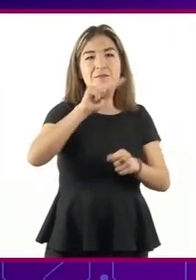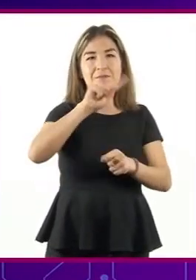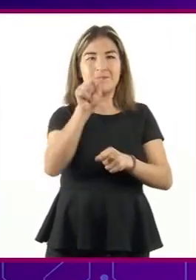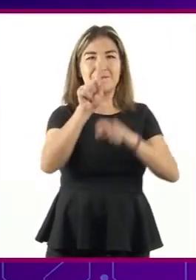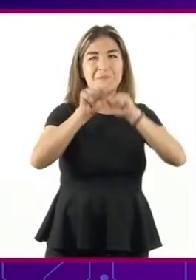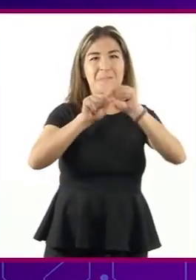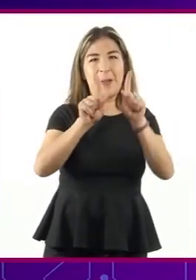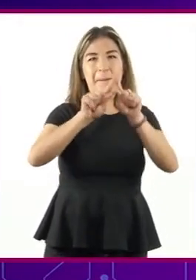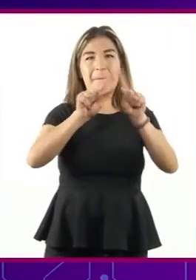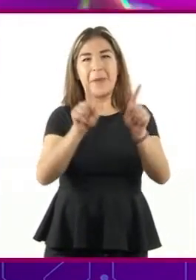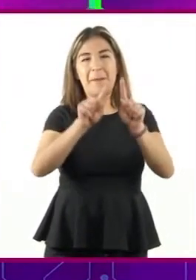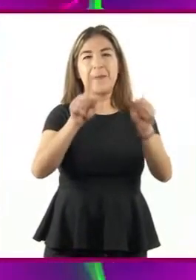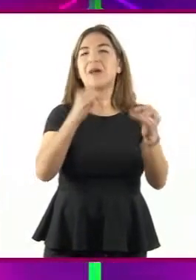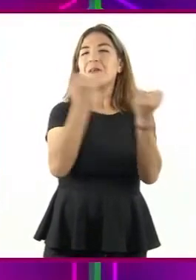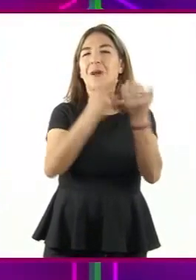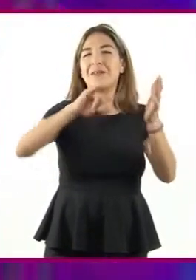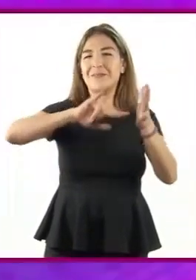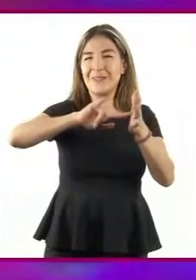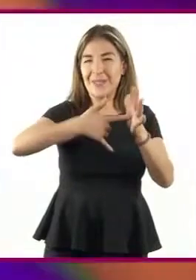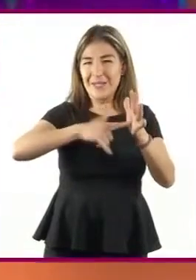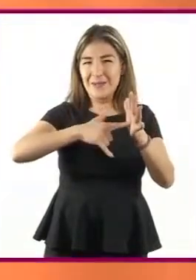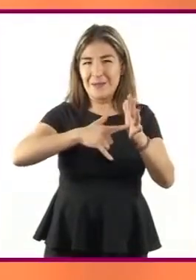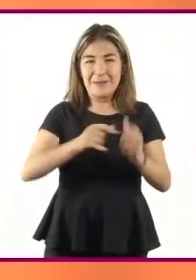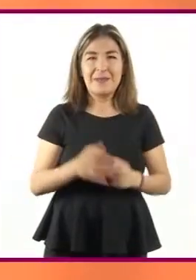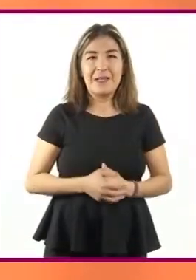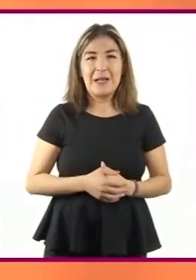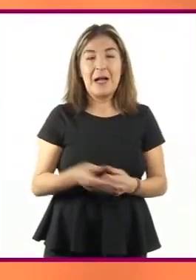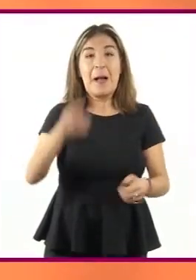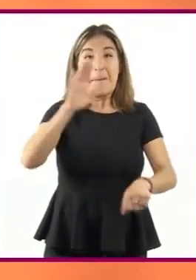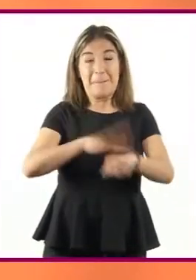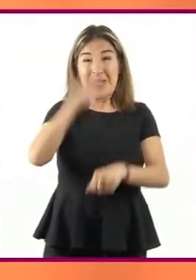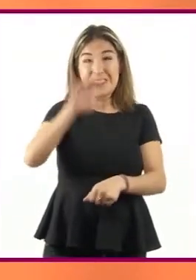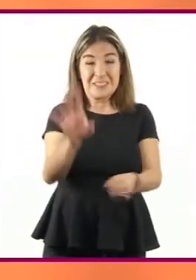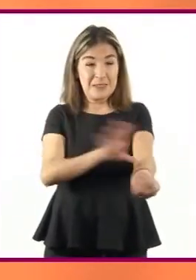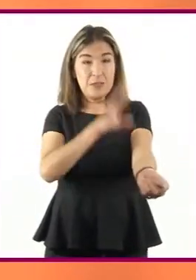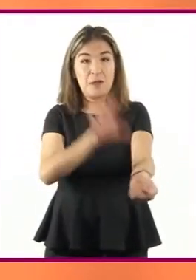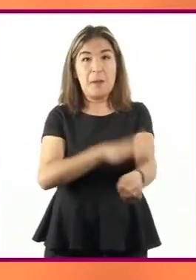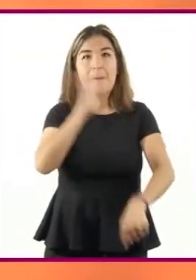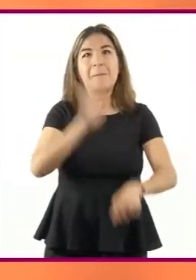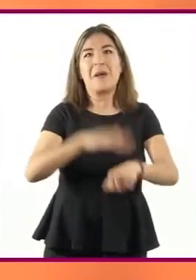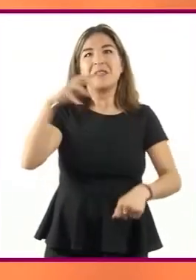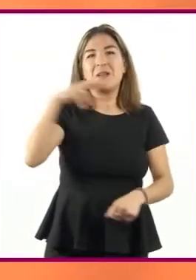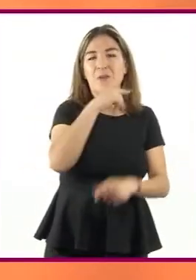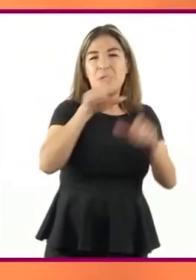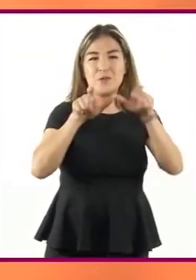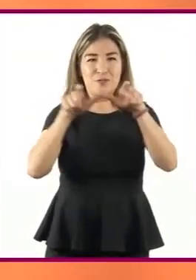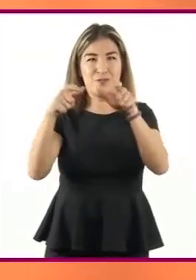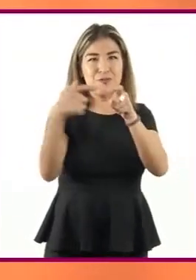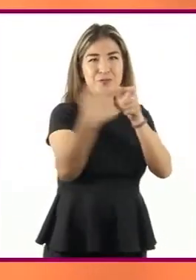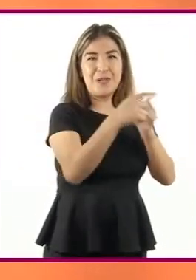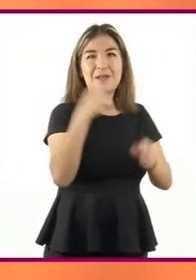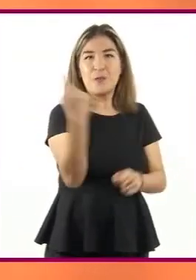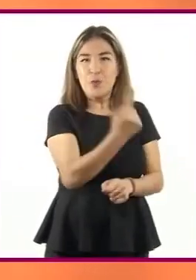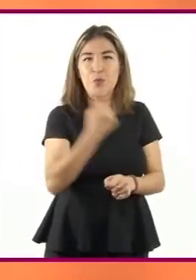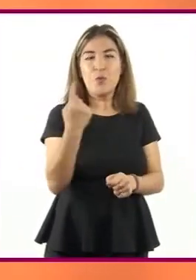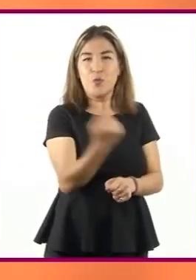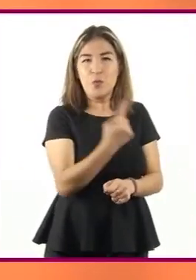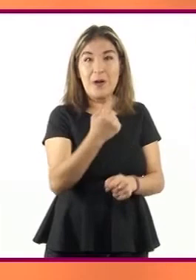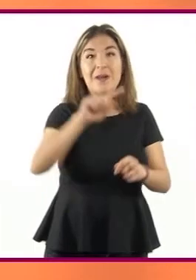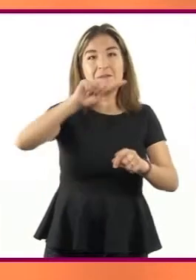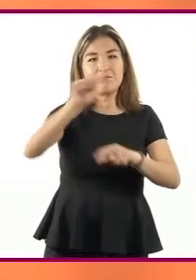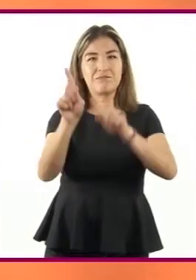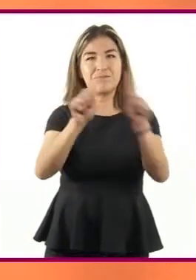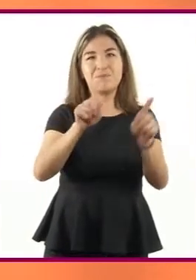en una especie de relojes. Entre más energía necesitemos, más rápido se moverá el disco y más avanzarán las